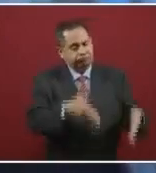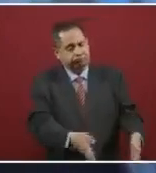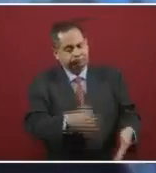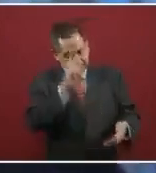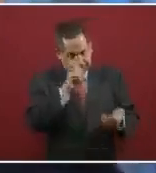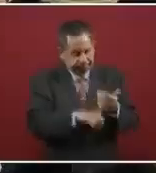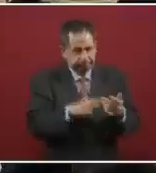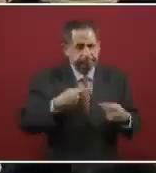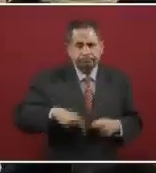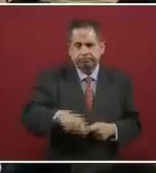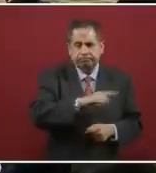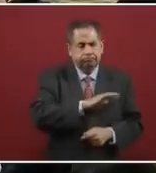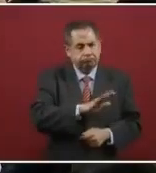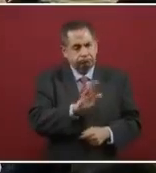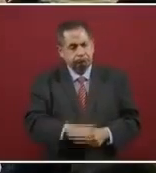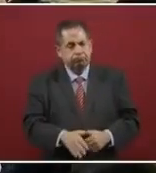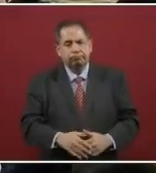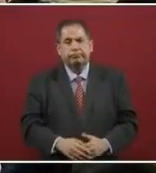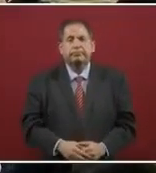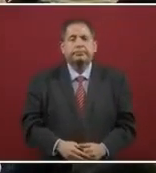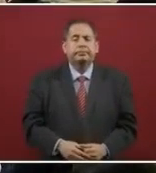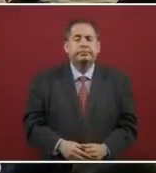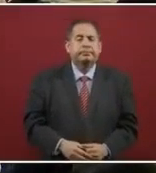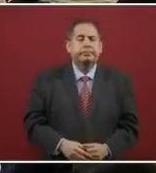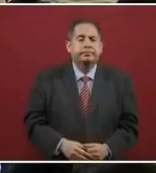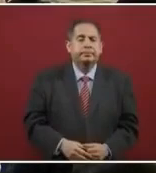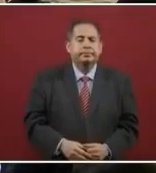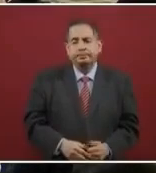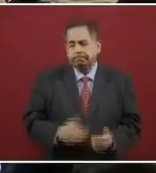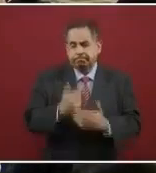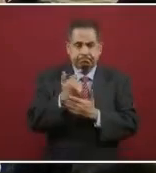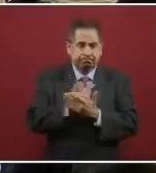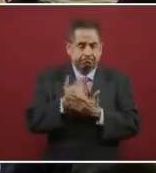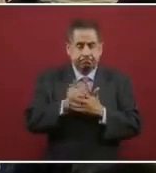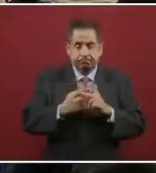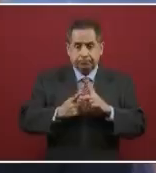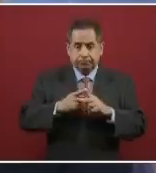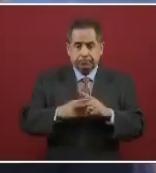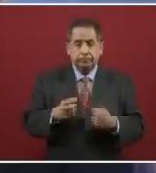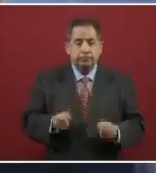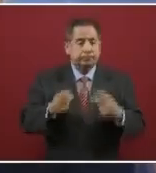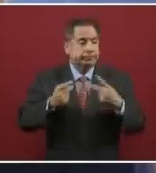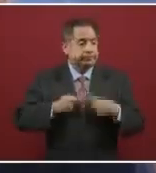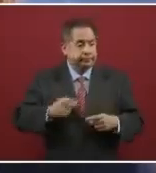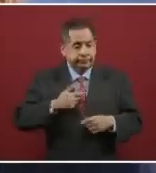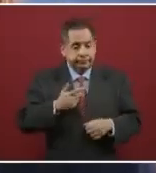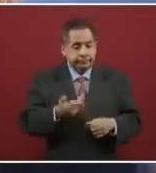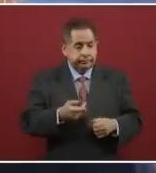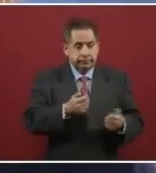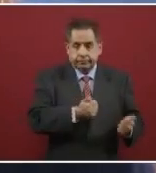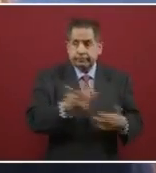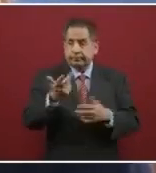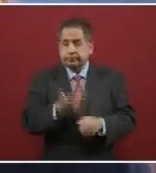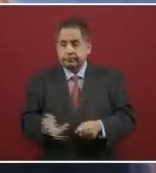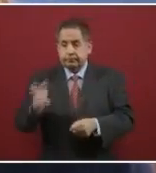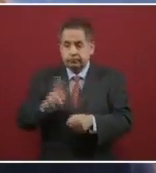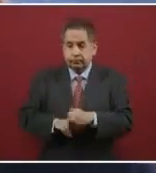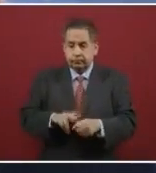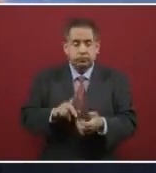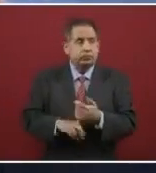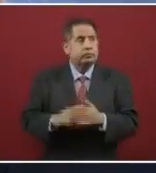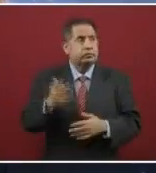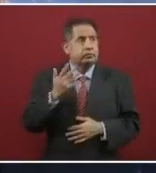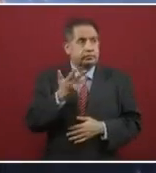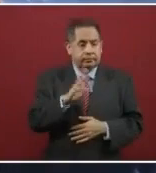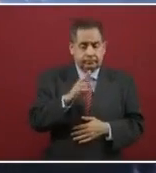cuestiones funerarias. Los datos estadísticos de los hospitalizados tenemos del último mes, todavía del 10 de marzo al 10